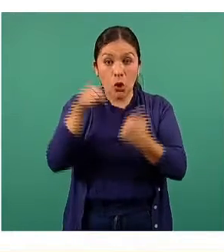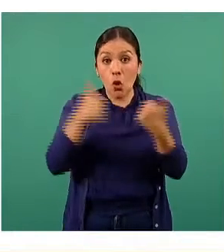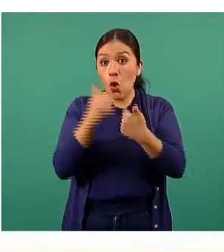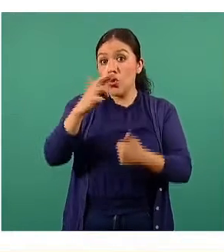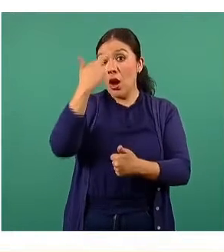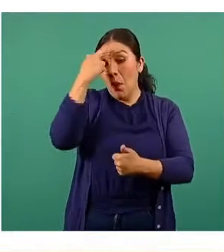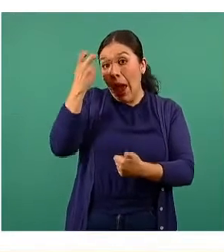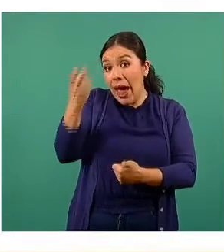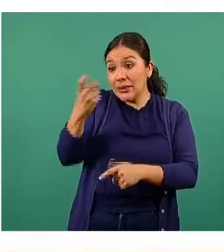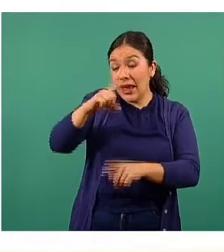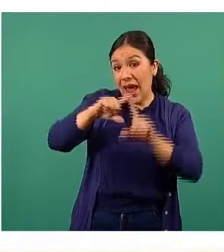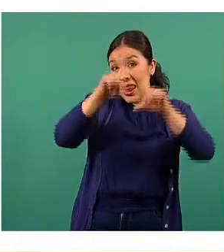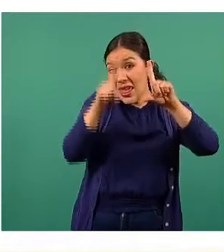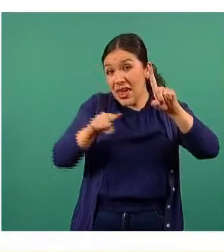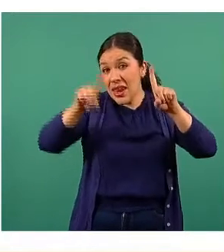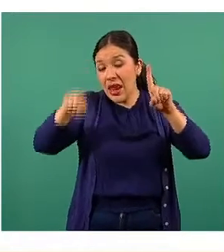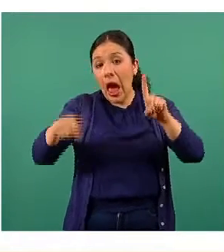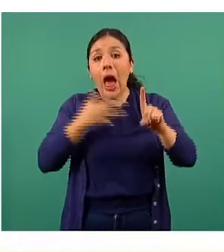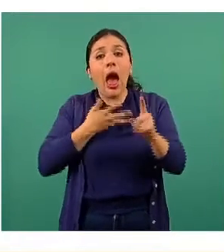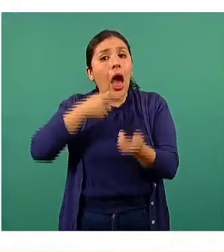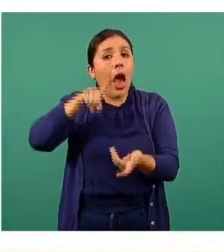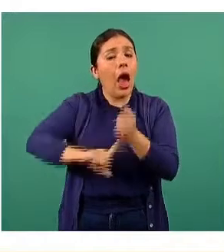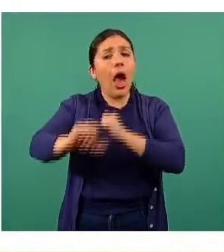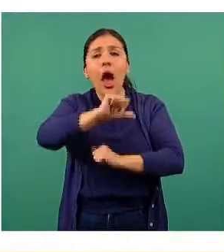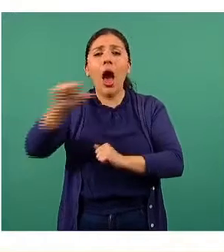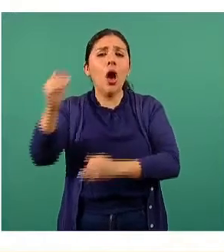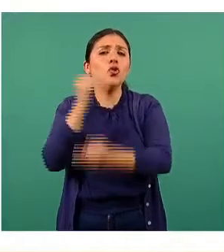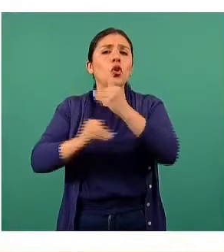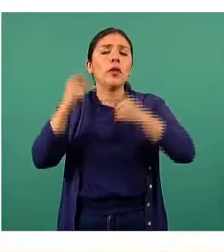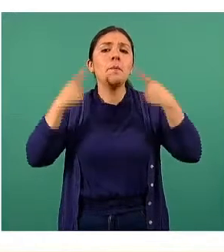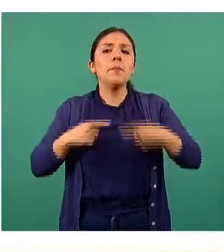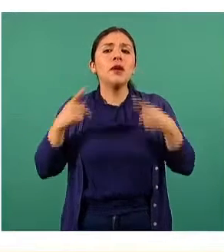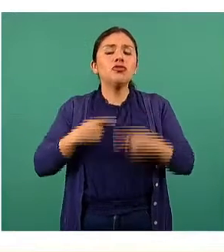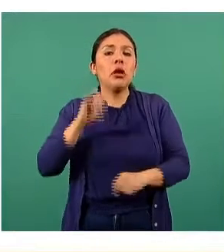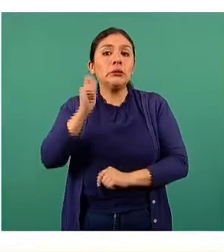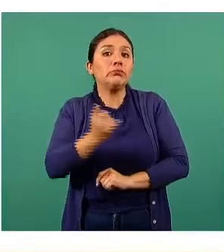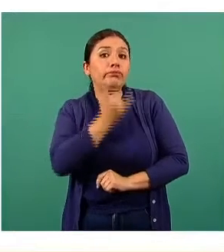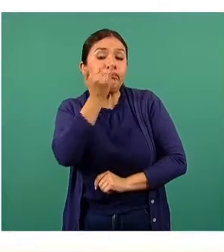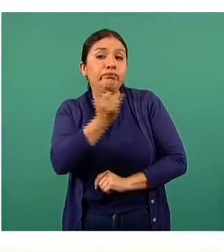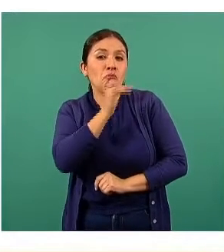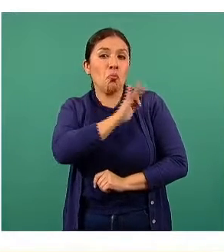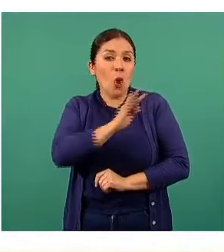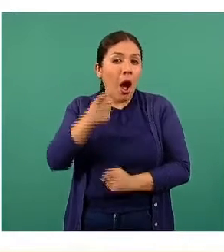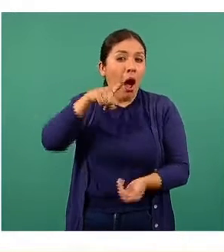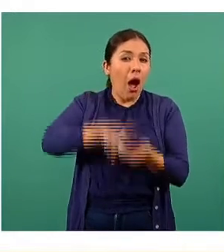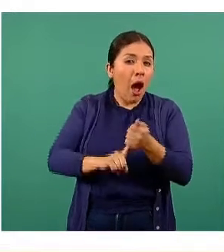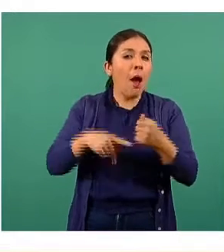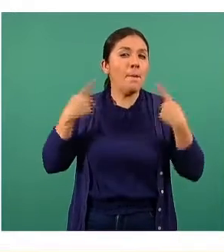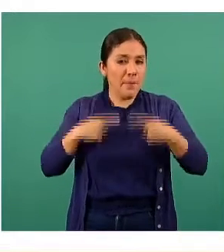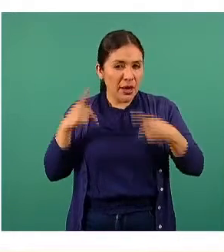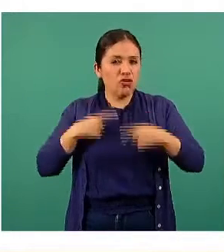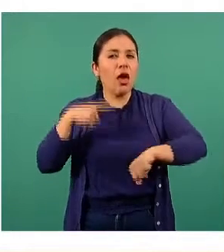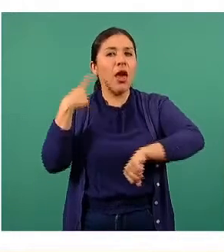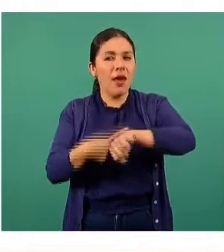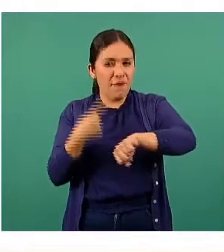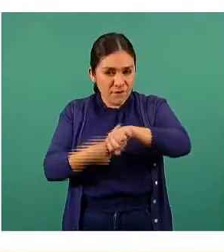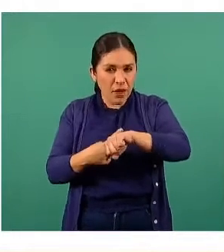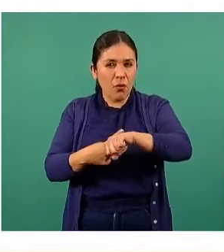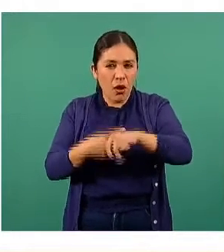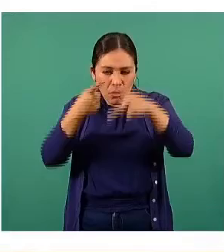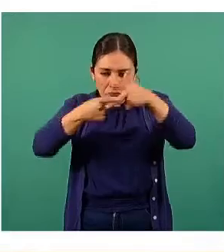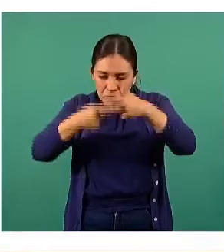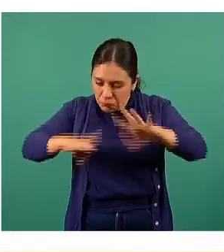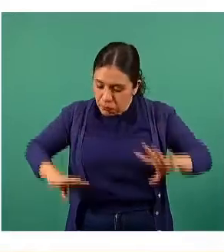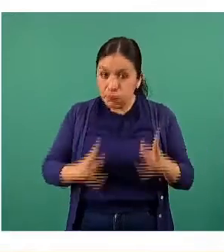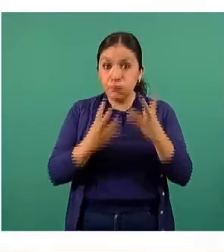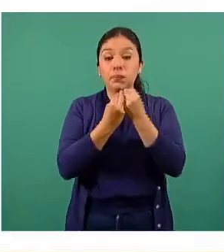están representadas todas las personas que se consideran casos estimados de COVID-19, es decir, personas con la enfermedad y que